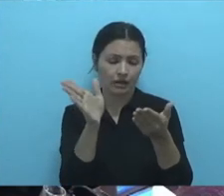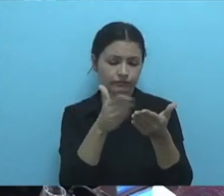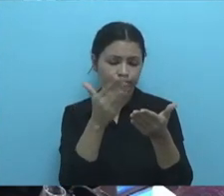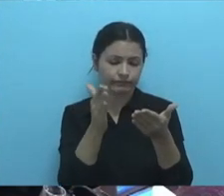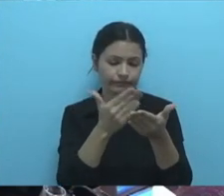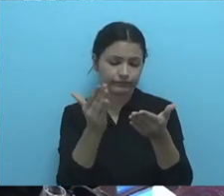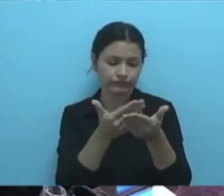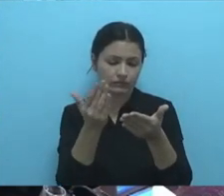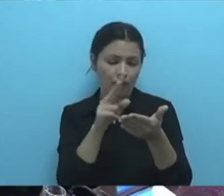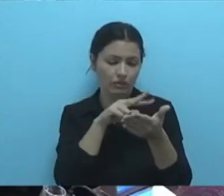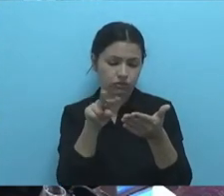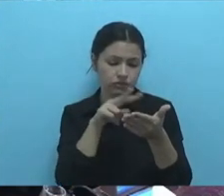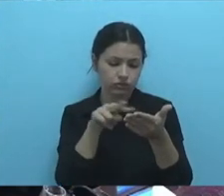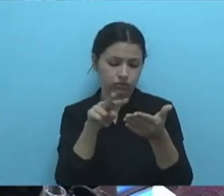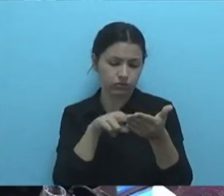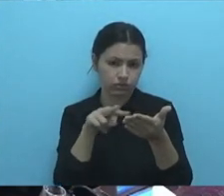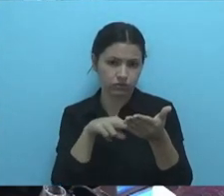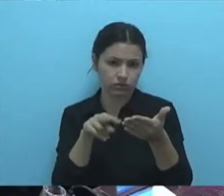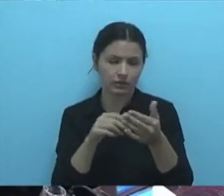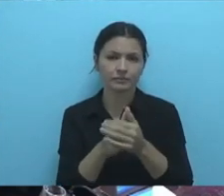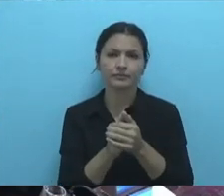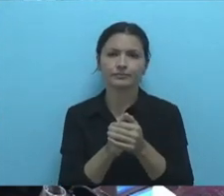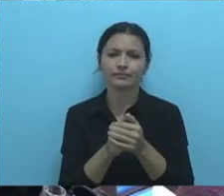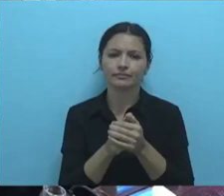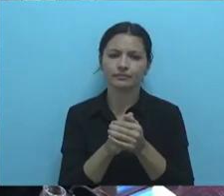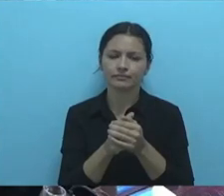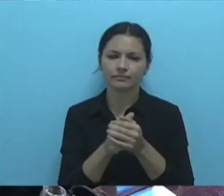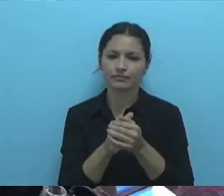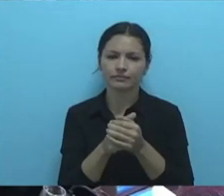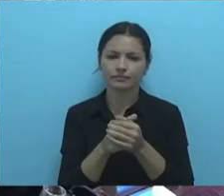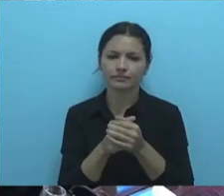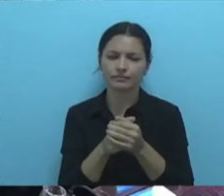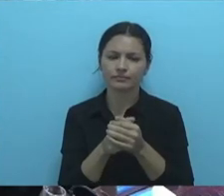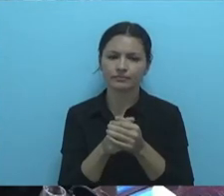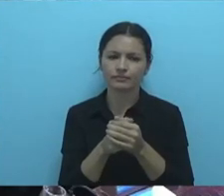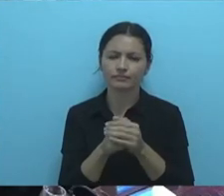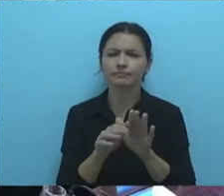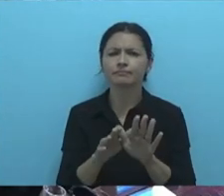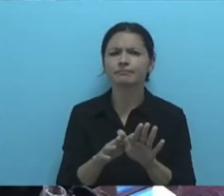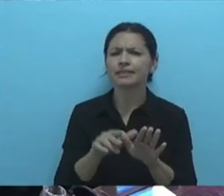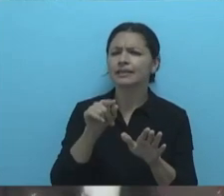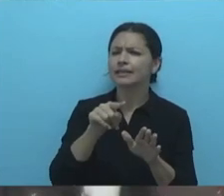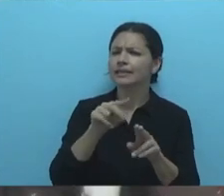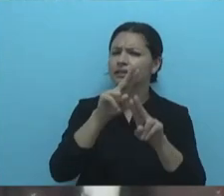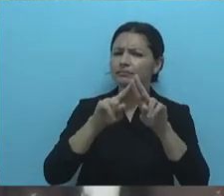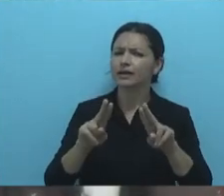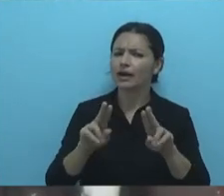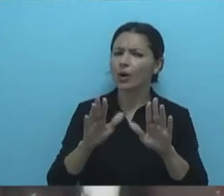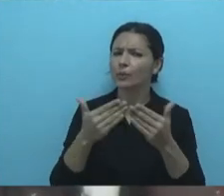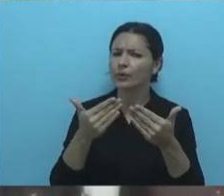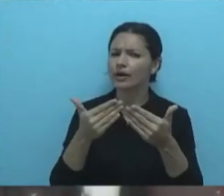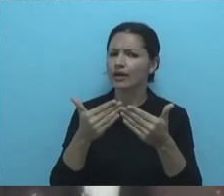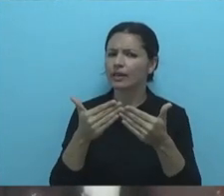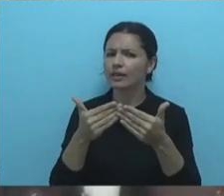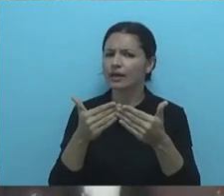pero nada Solo para advertirle vamos a aprovechar el presidente atento que el vencimiento del veto prevé la posibilidad